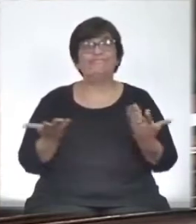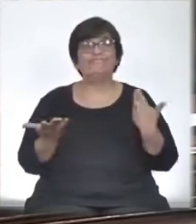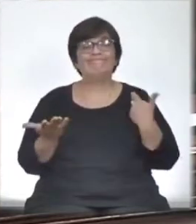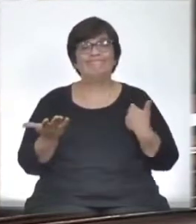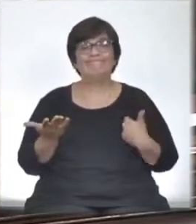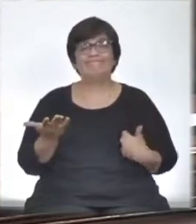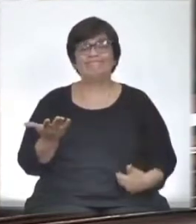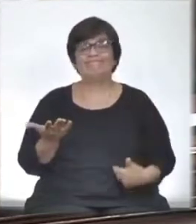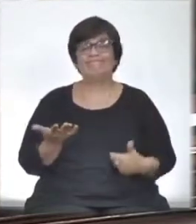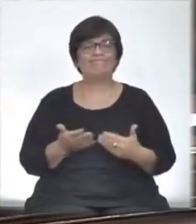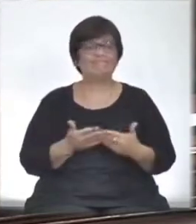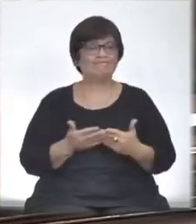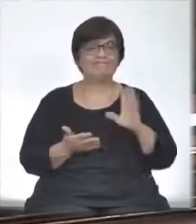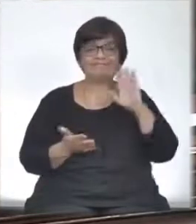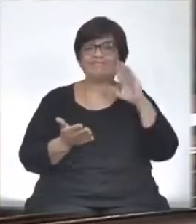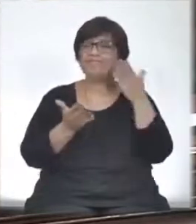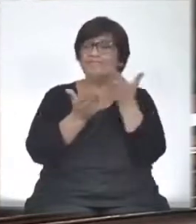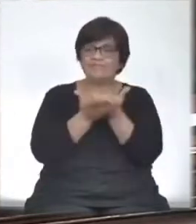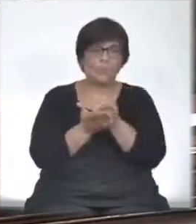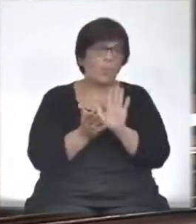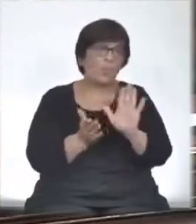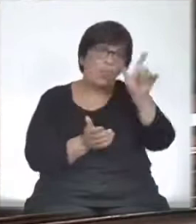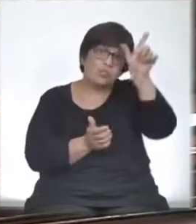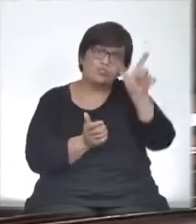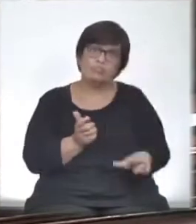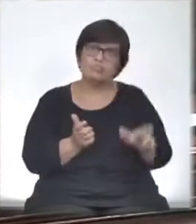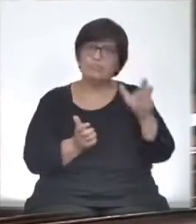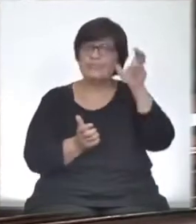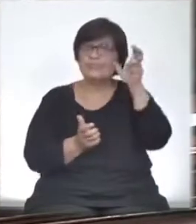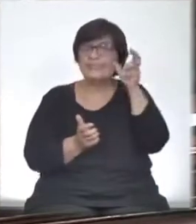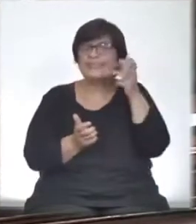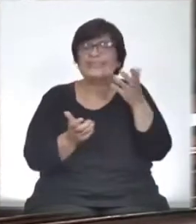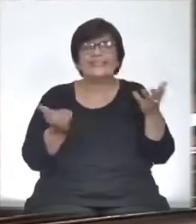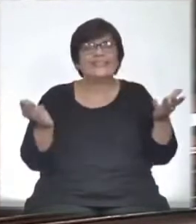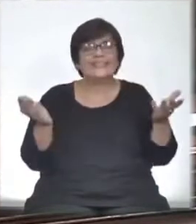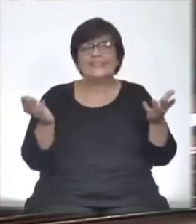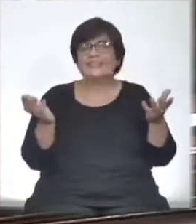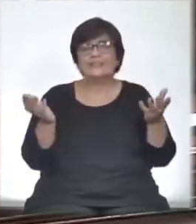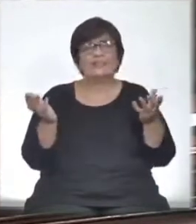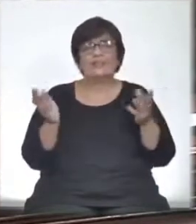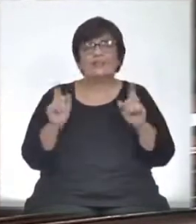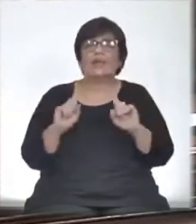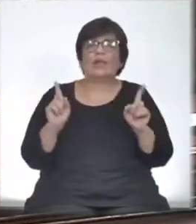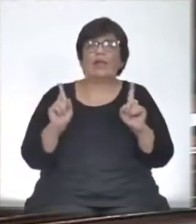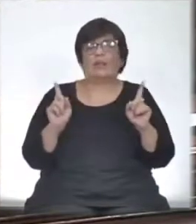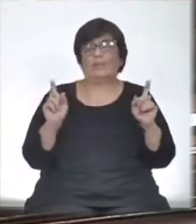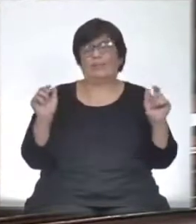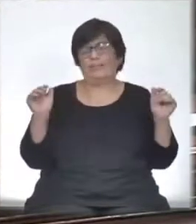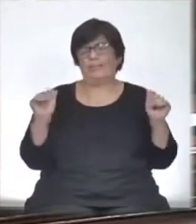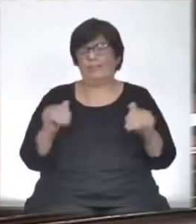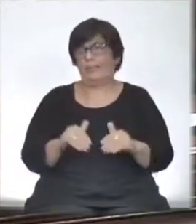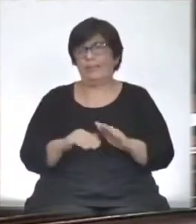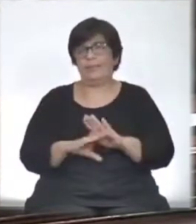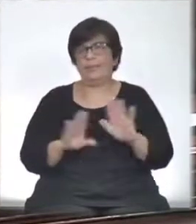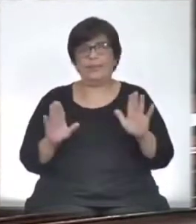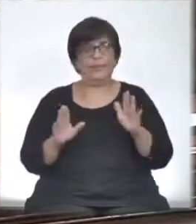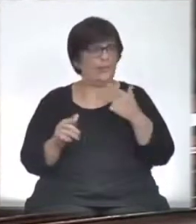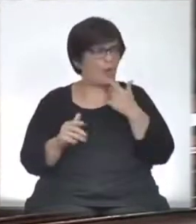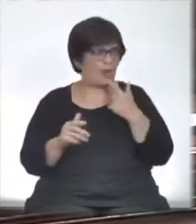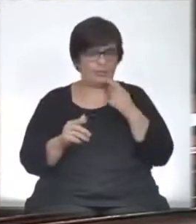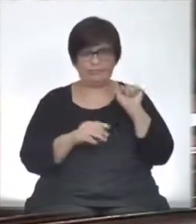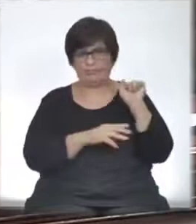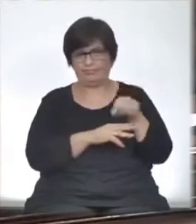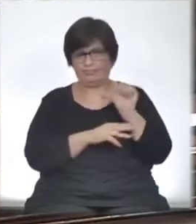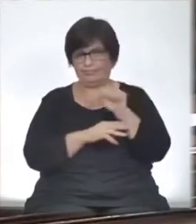Lamentablemente la iniciativa de Tabaré Vázquez, de alguna forma, si no naufragó jurídicamente, naufragó